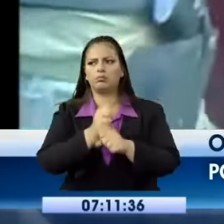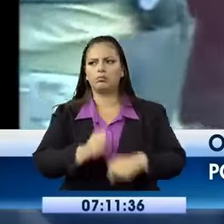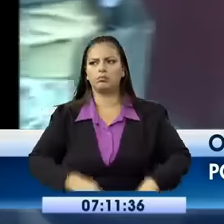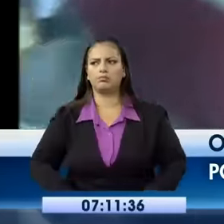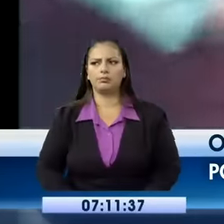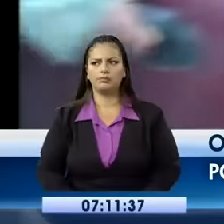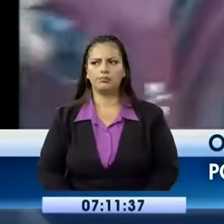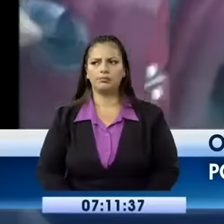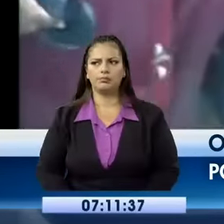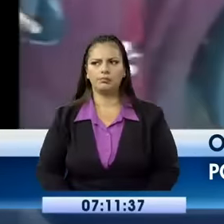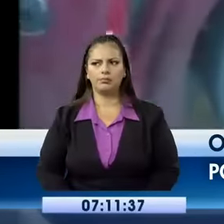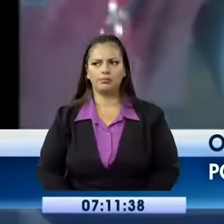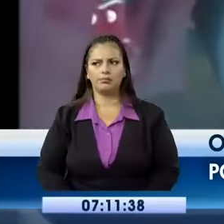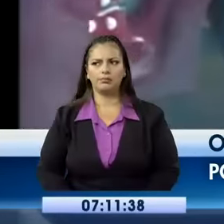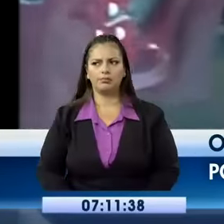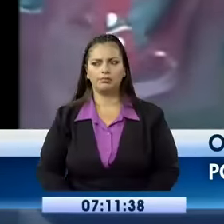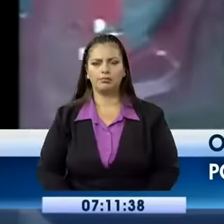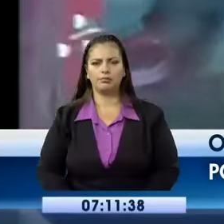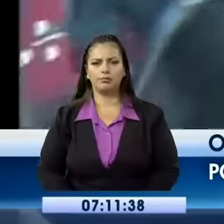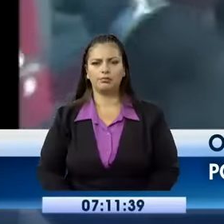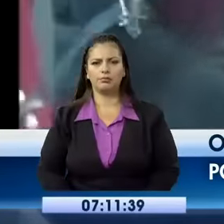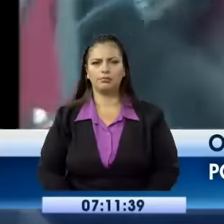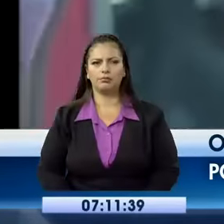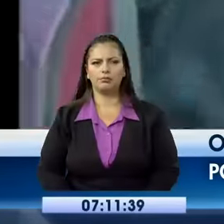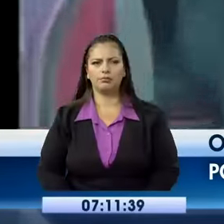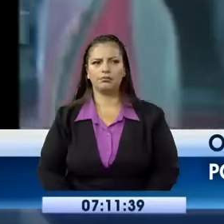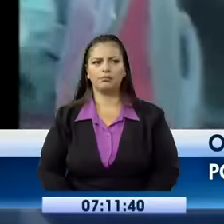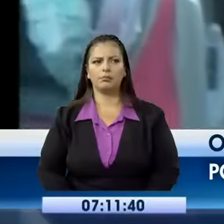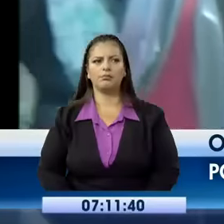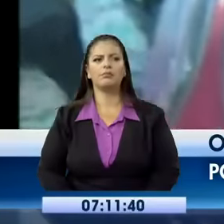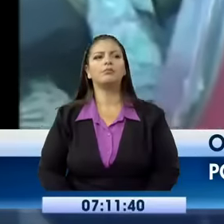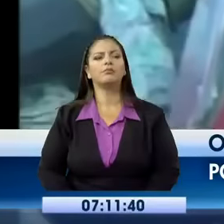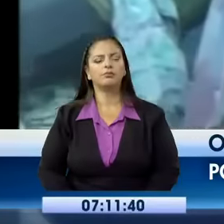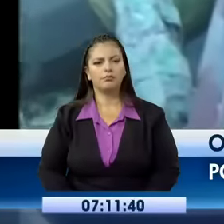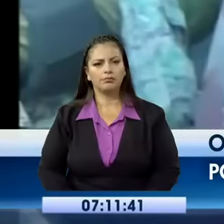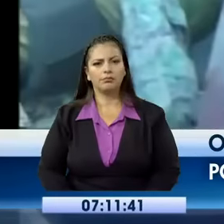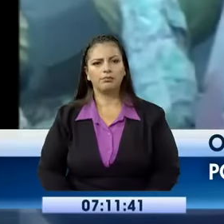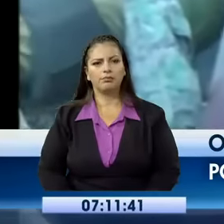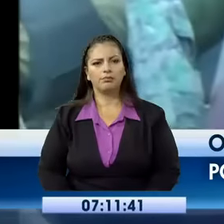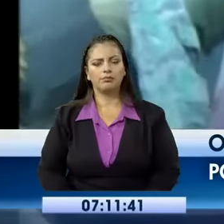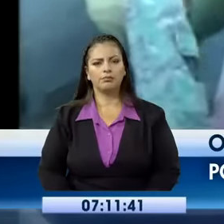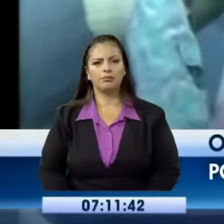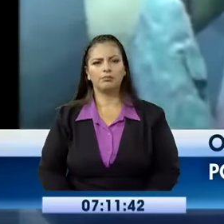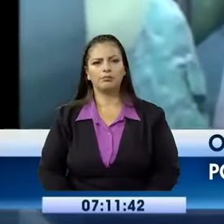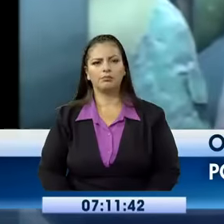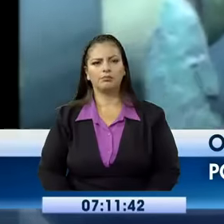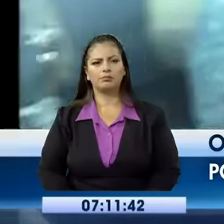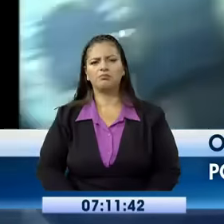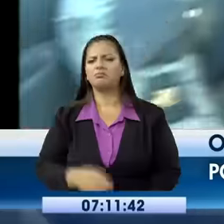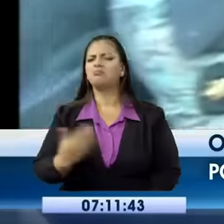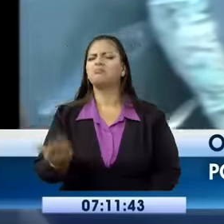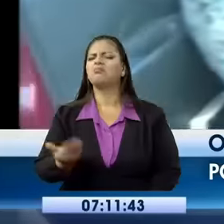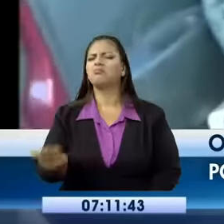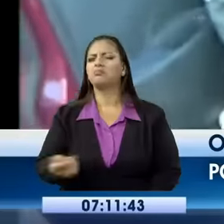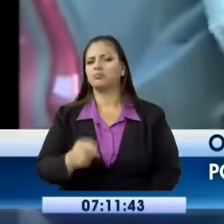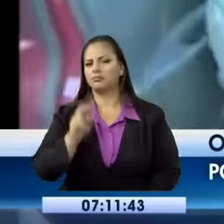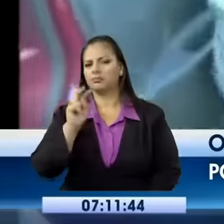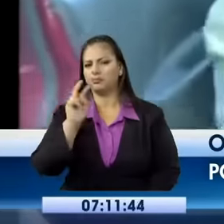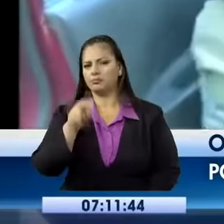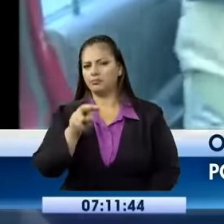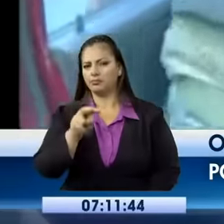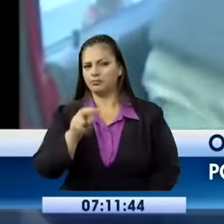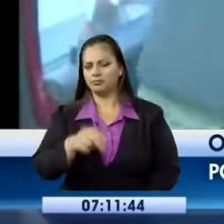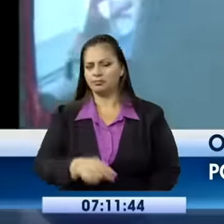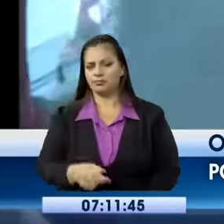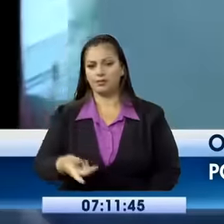sirve este objeto que introducen debajo de los vehículos Bueno este es un espejo cóncavo el cual sirve para verificar que en la parte de